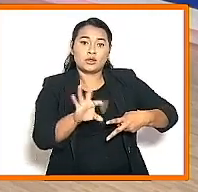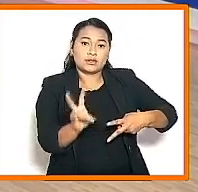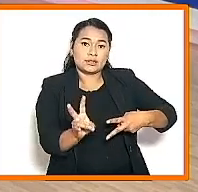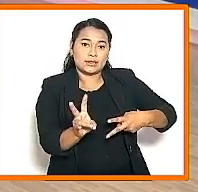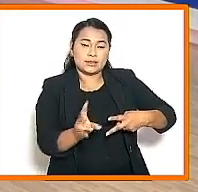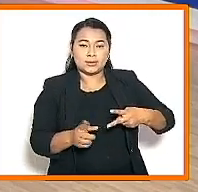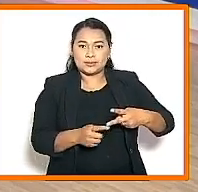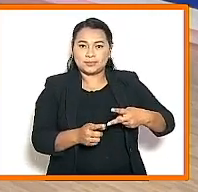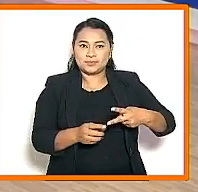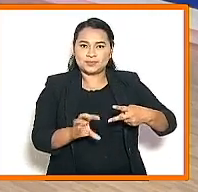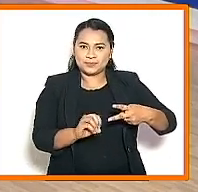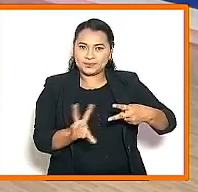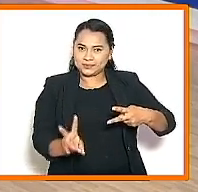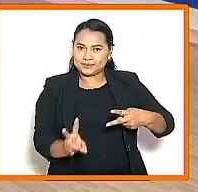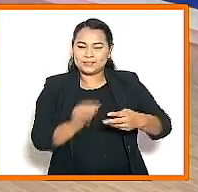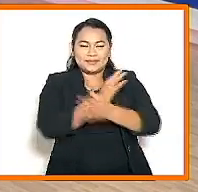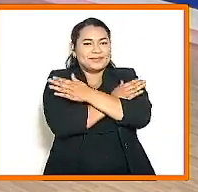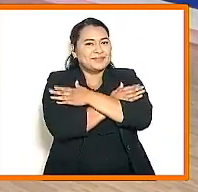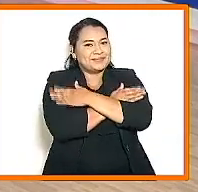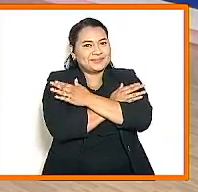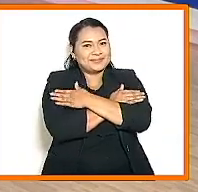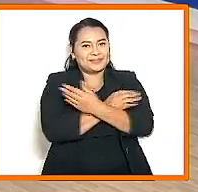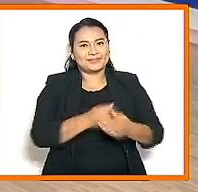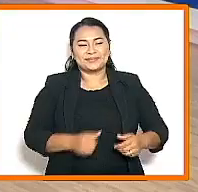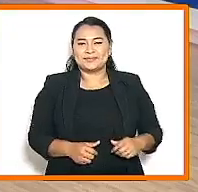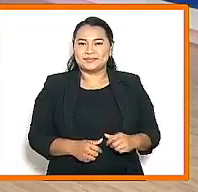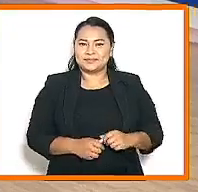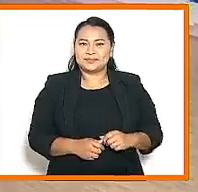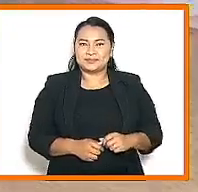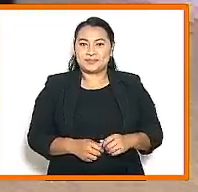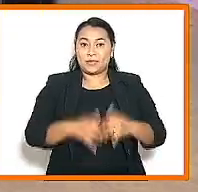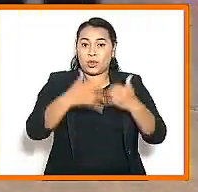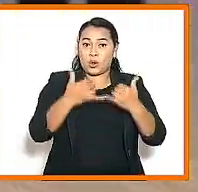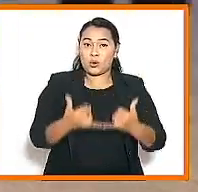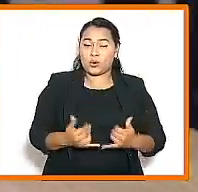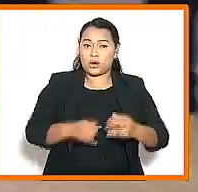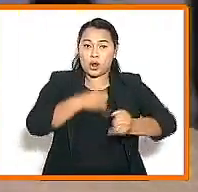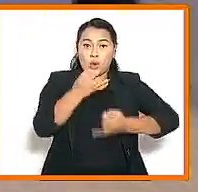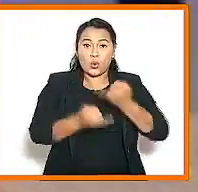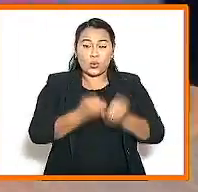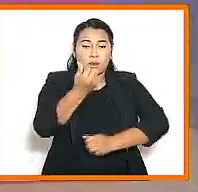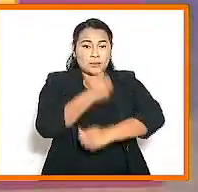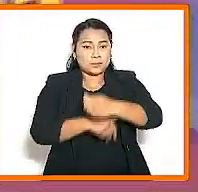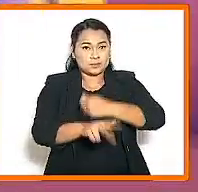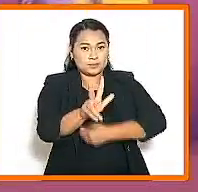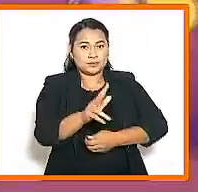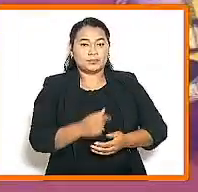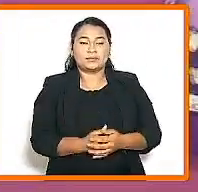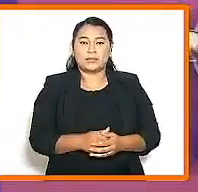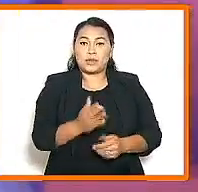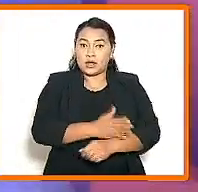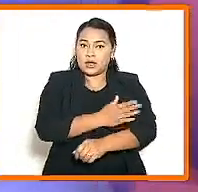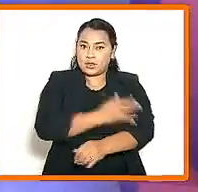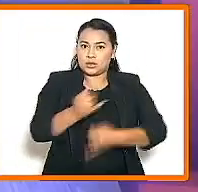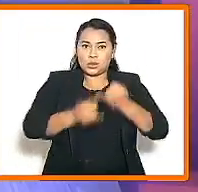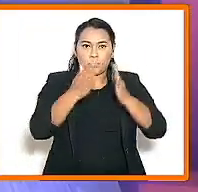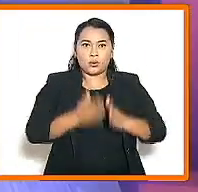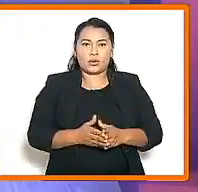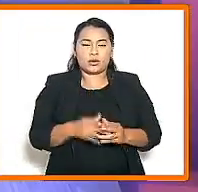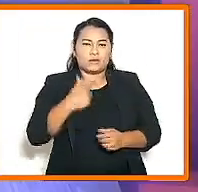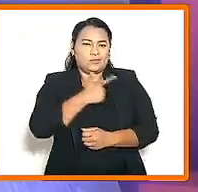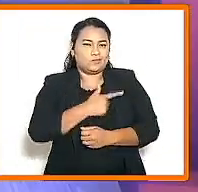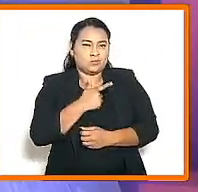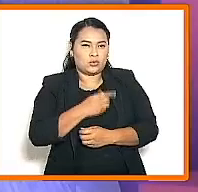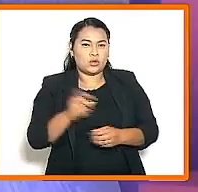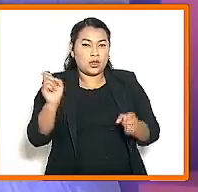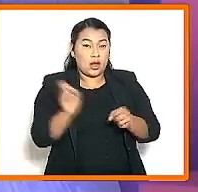Posición 2, 07. Muchas felicidades. Es momento de pegar y ganar junto a Pega 3. Pero antes, querido jugador, si te encanta ganar dinero